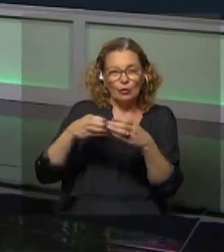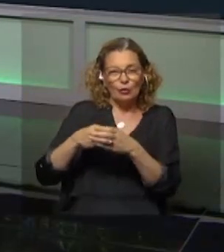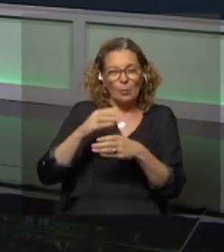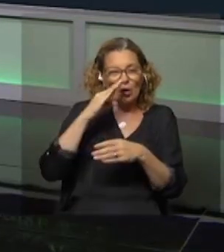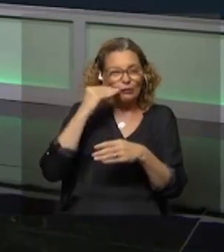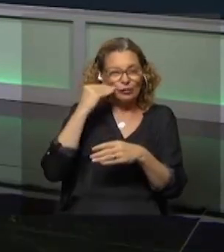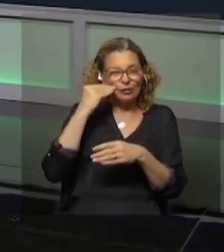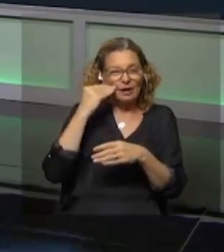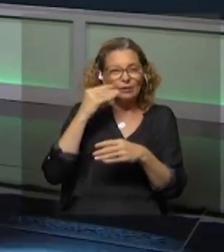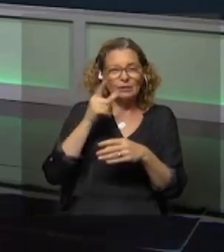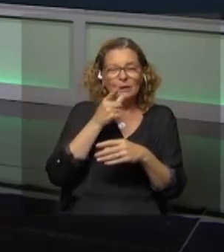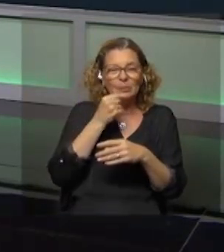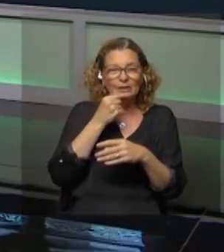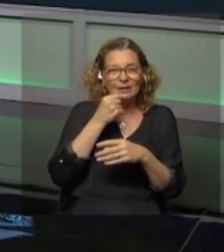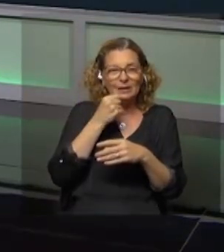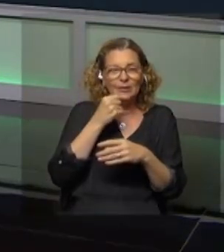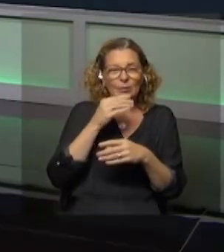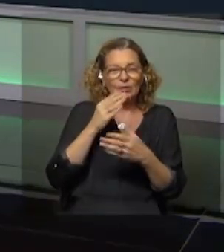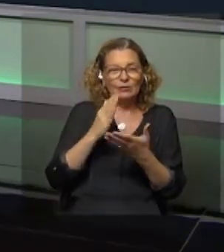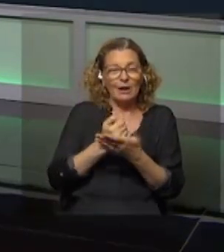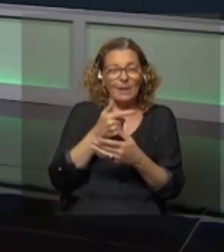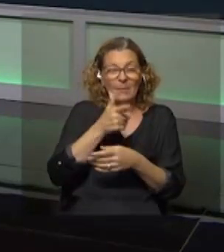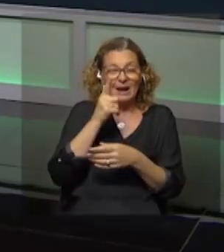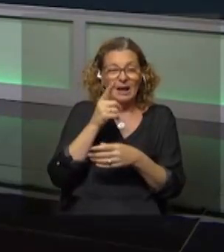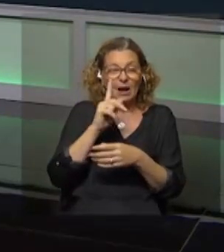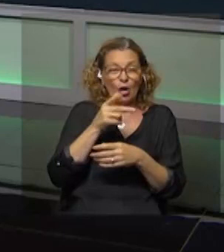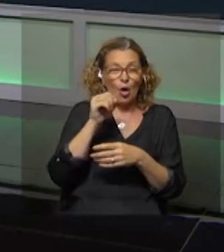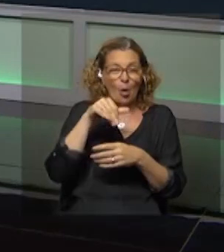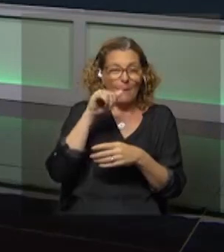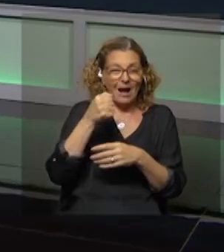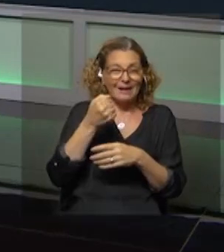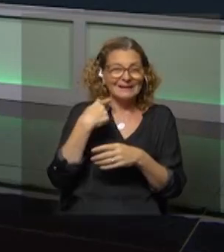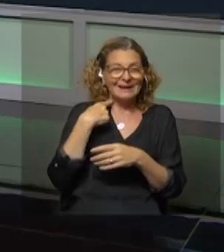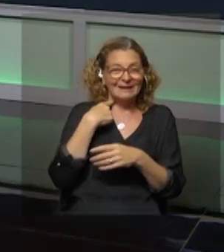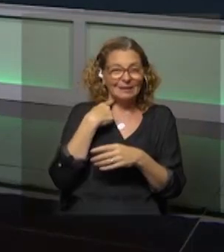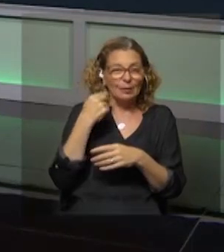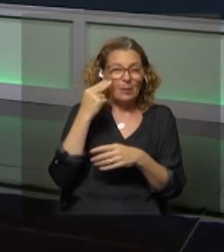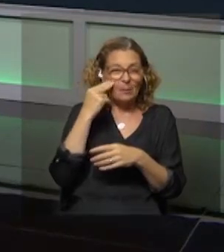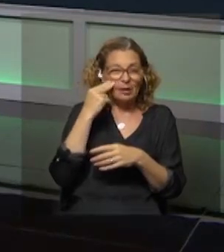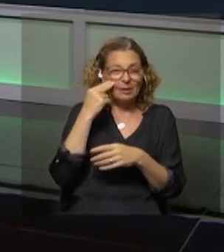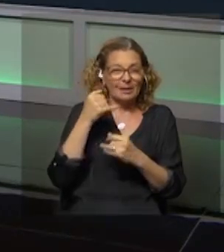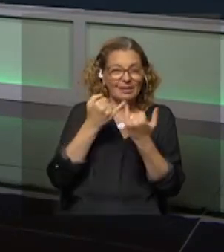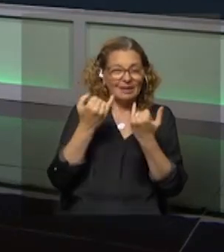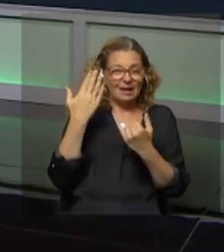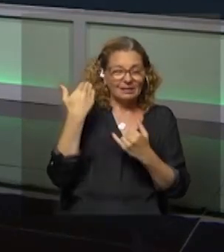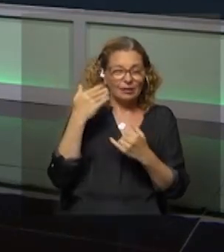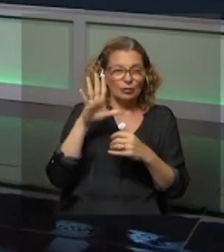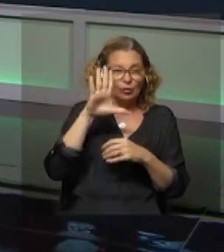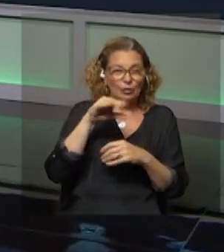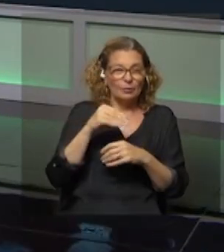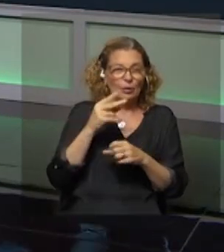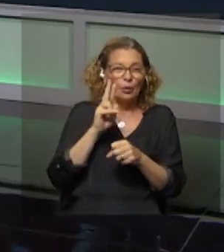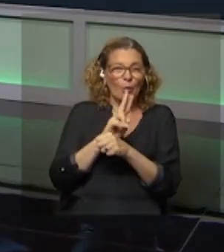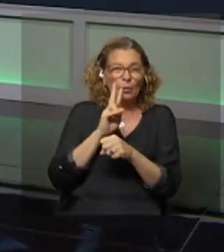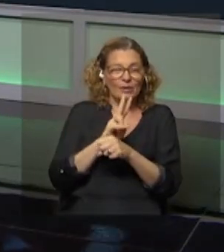bolsonaro y la policía que tuvo que reprimir con balas de goma y gases los incidentes que se produjeron en la pasada jornada todo esto por la defensa